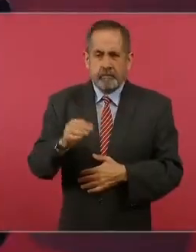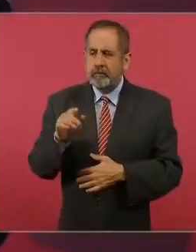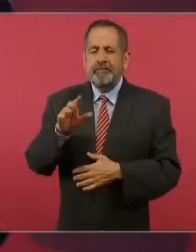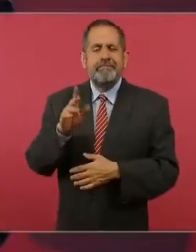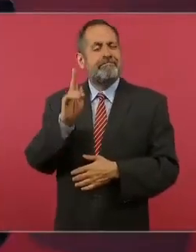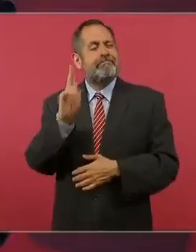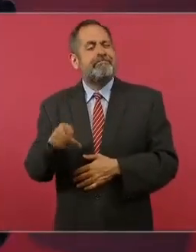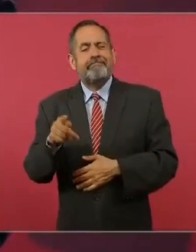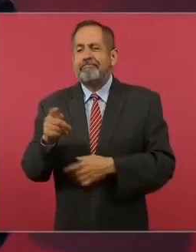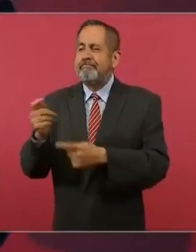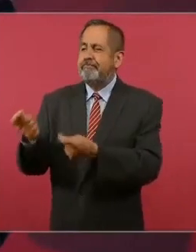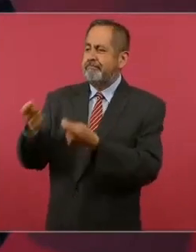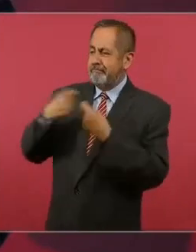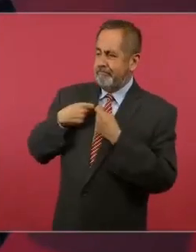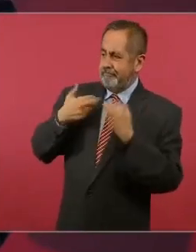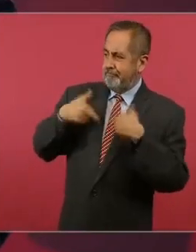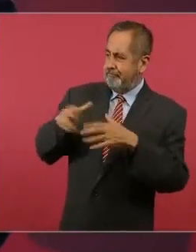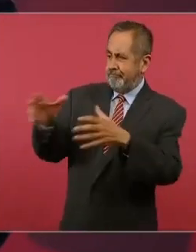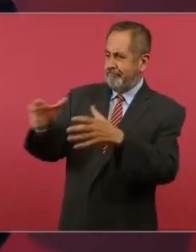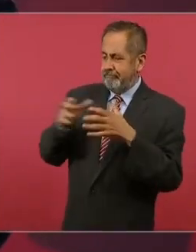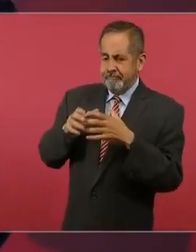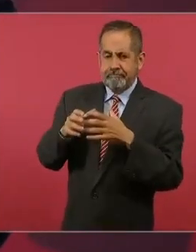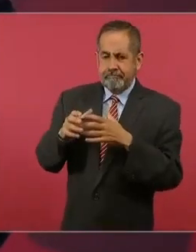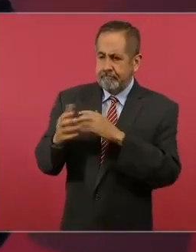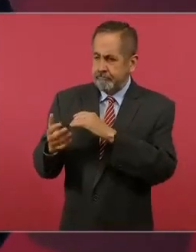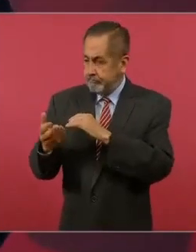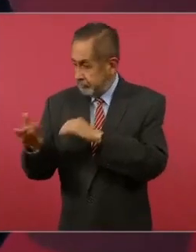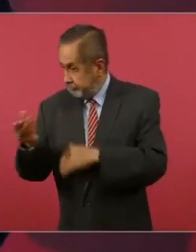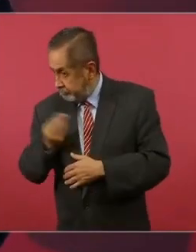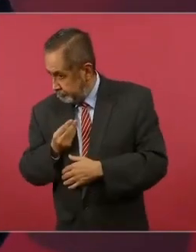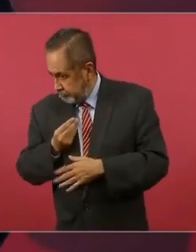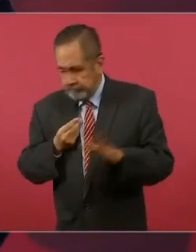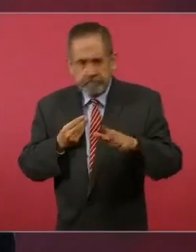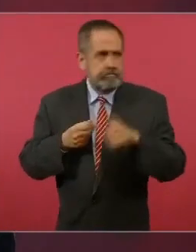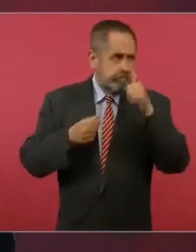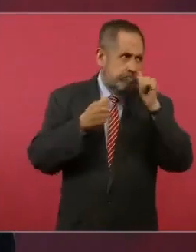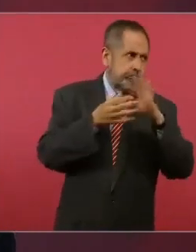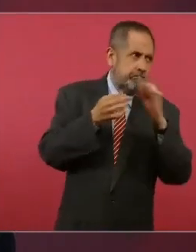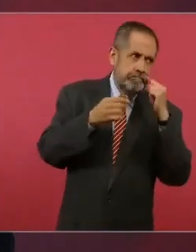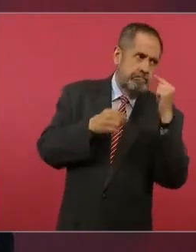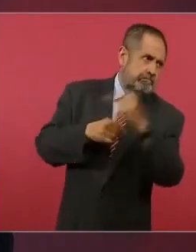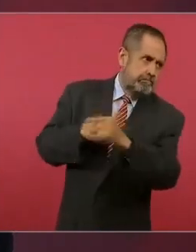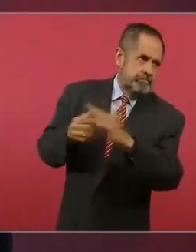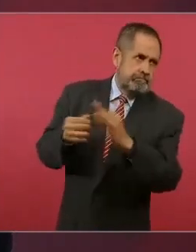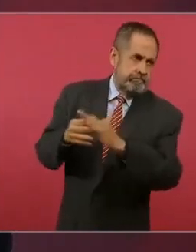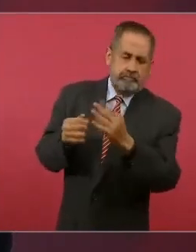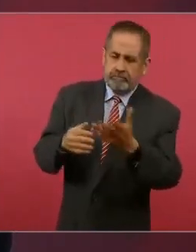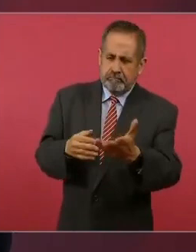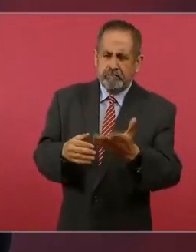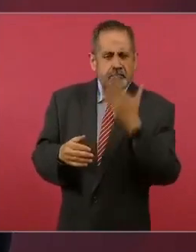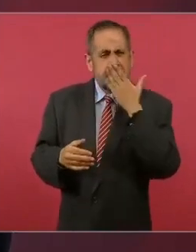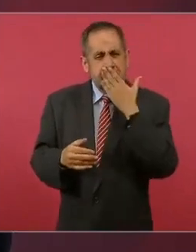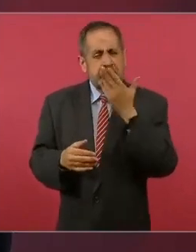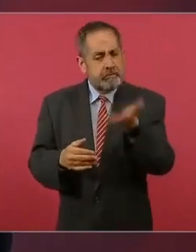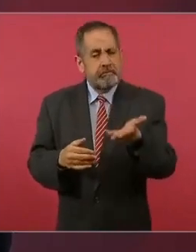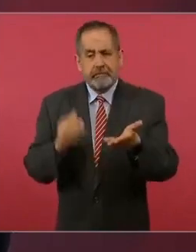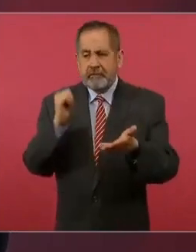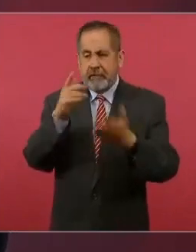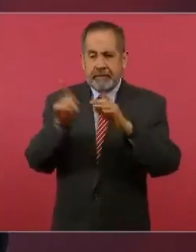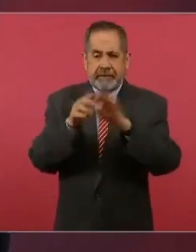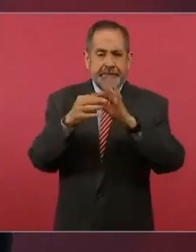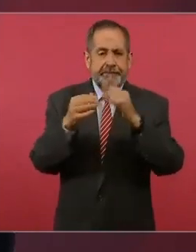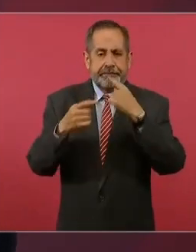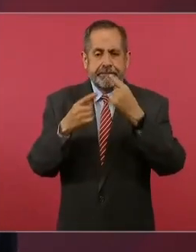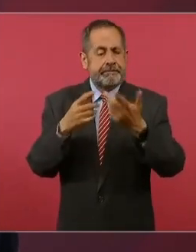representar, ¿no?, a muchos que quieren atención o están presentando denuncias o no